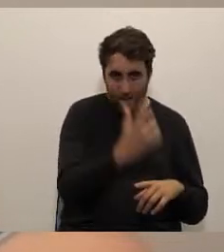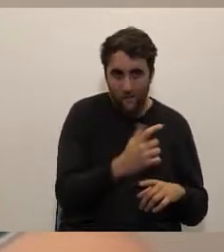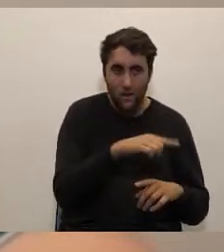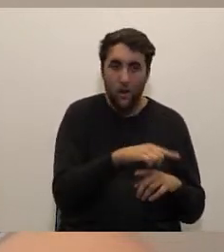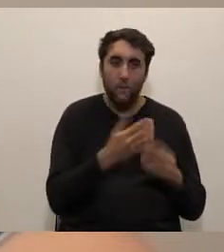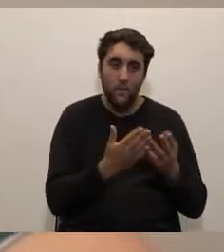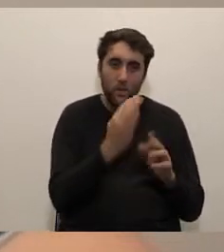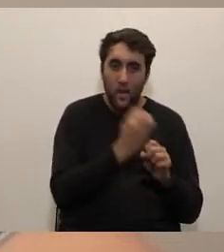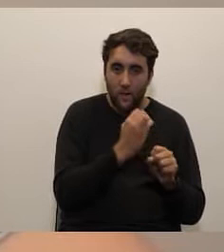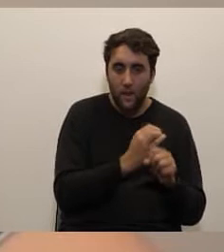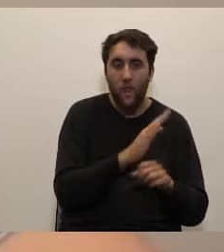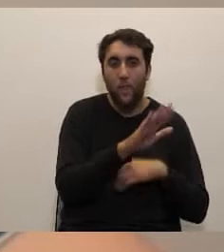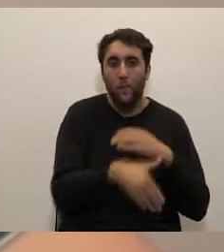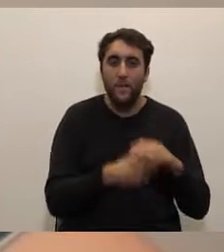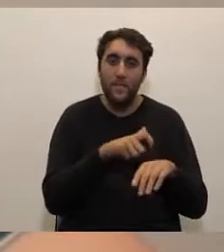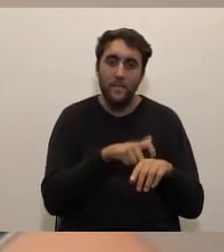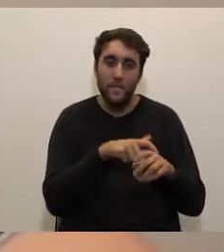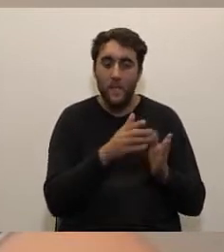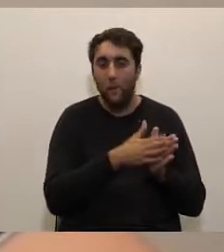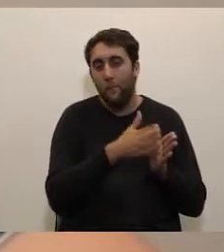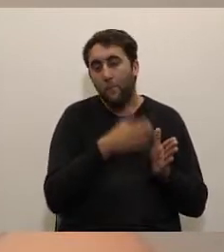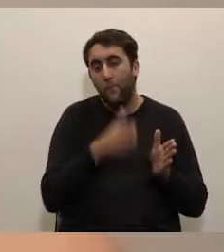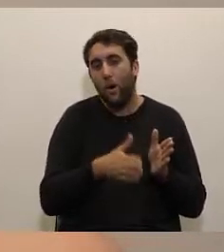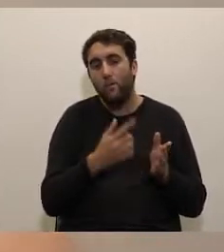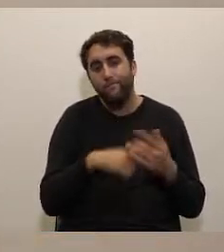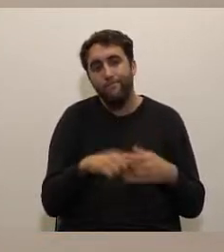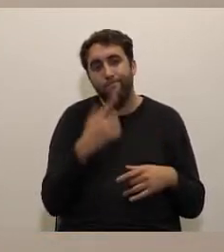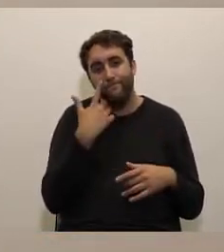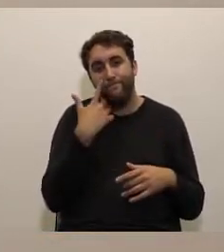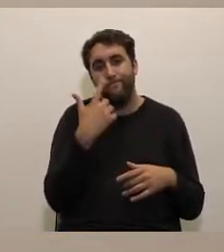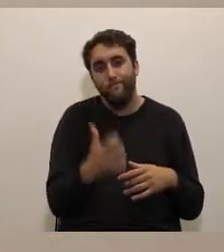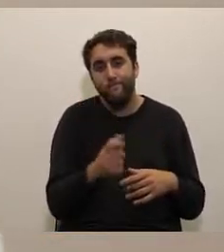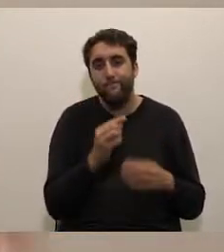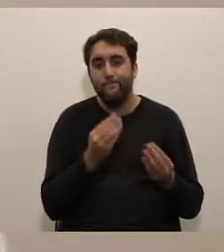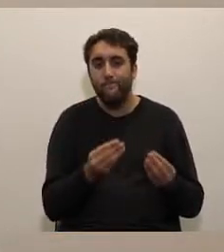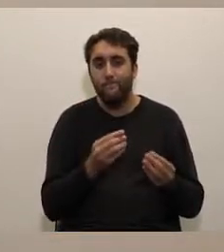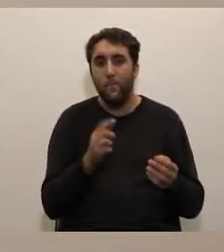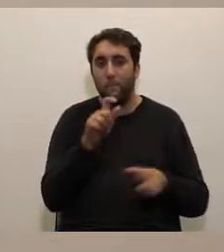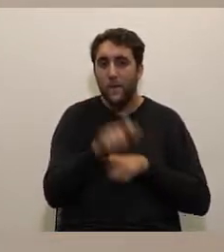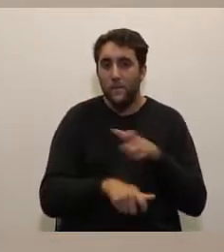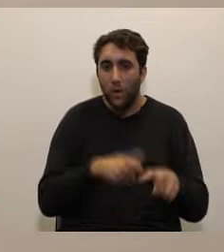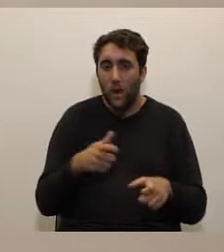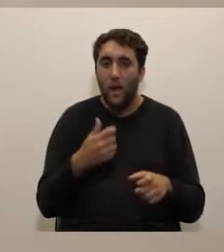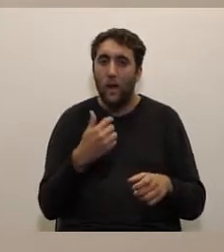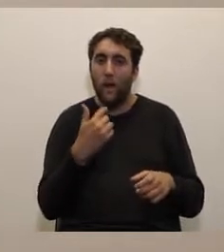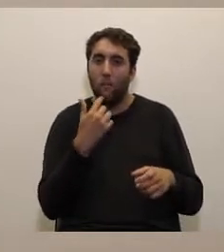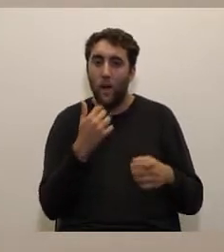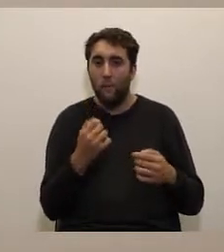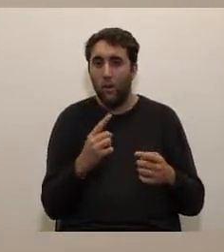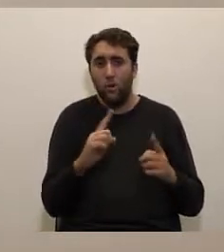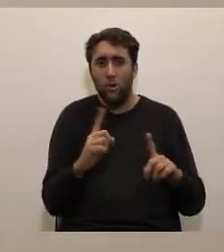científicas, y con el tiempo también nos dimos cuenta que había una población que